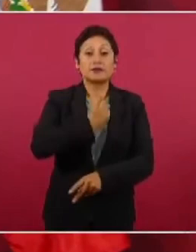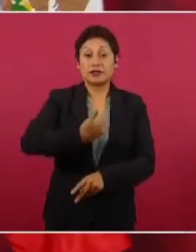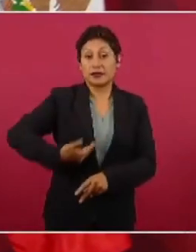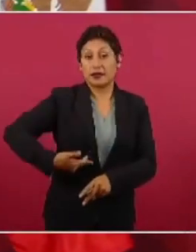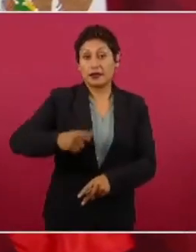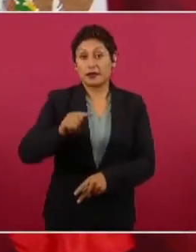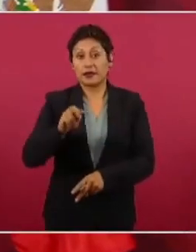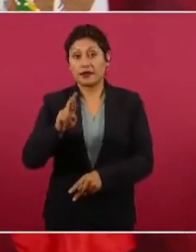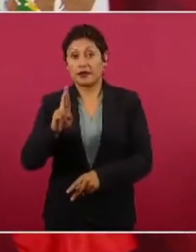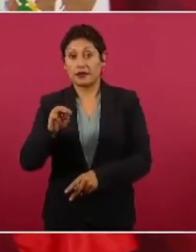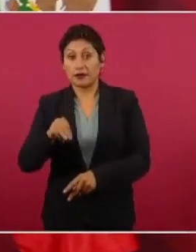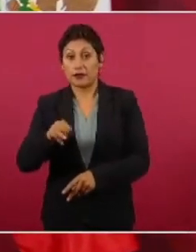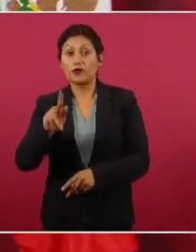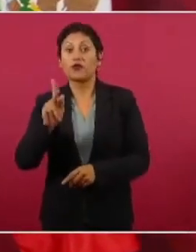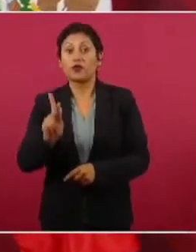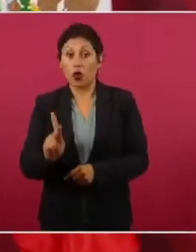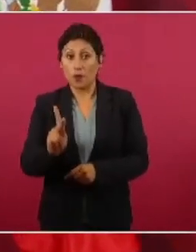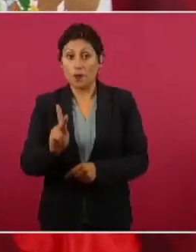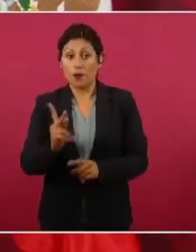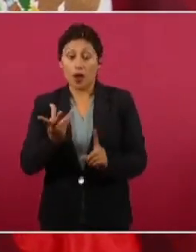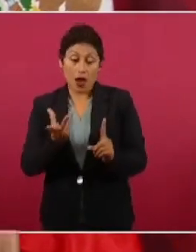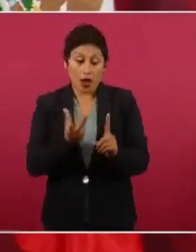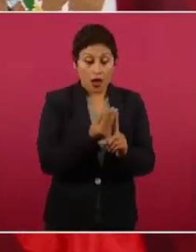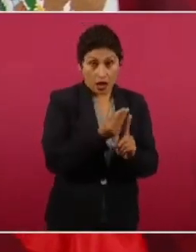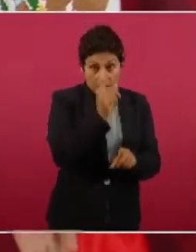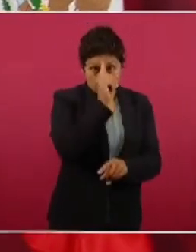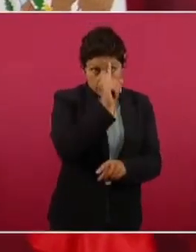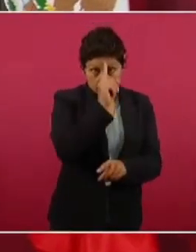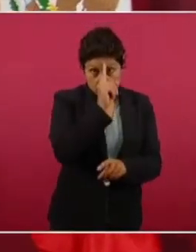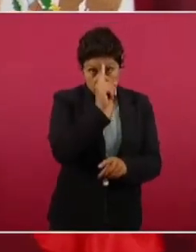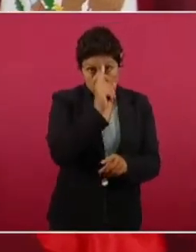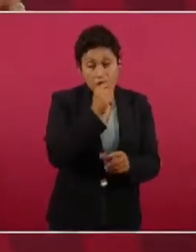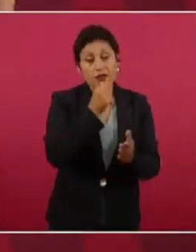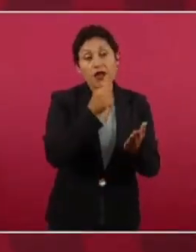pues le recomendaron ese discurso,